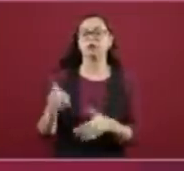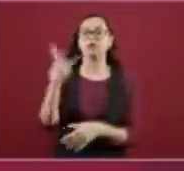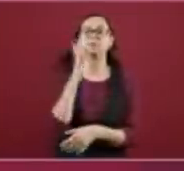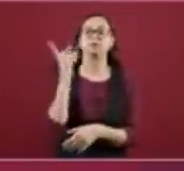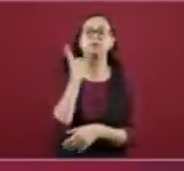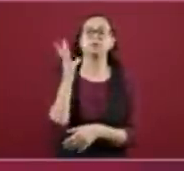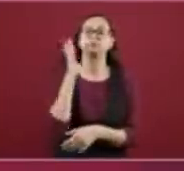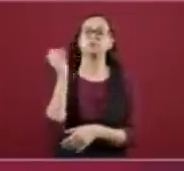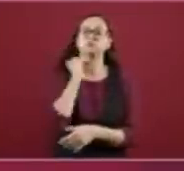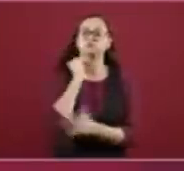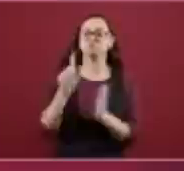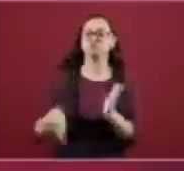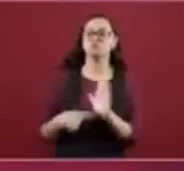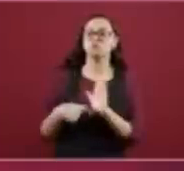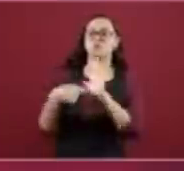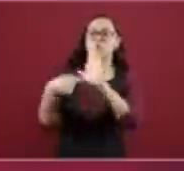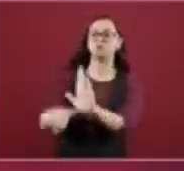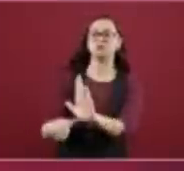prudente,